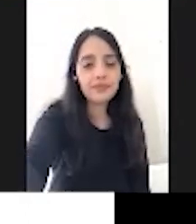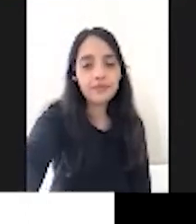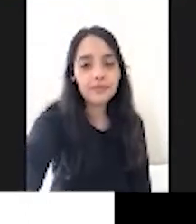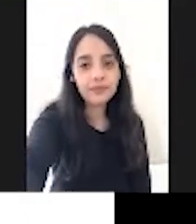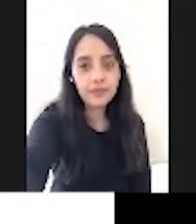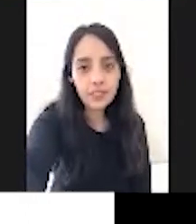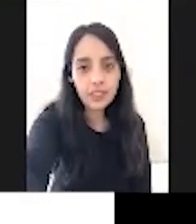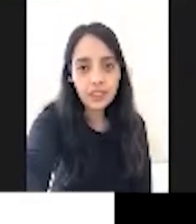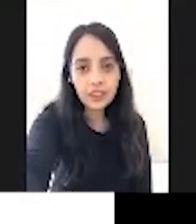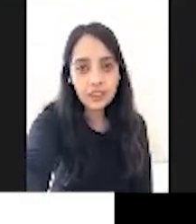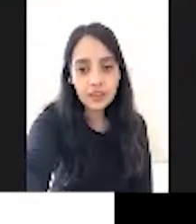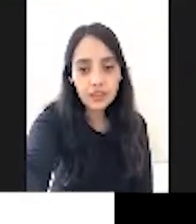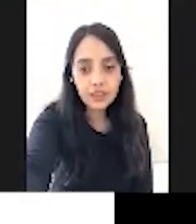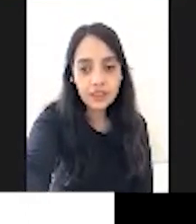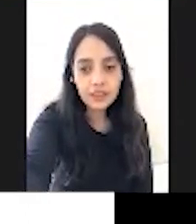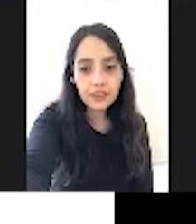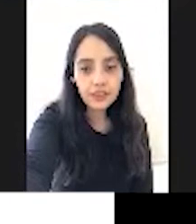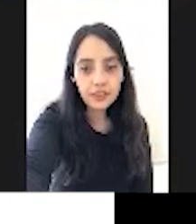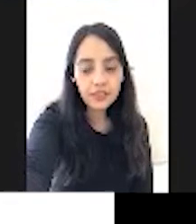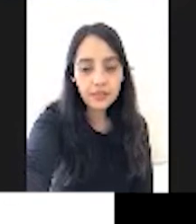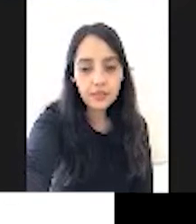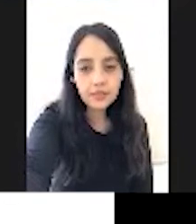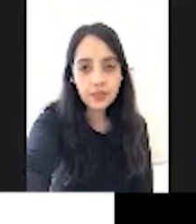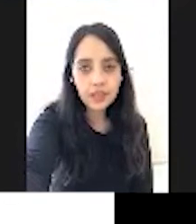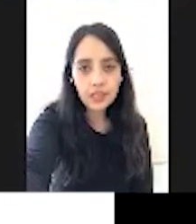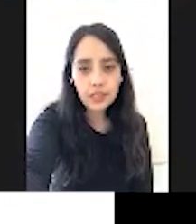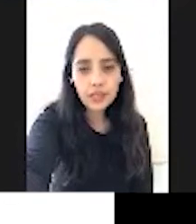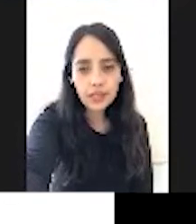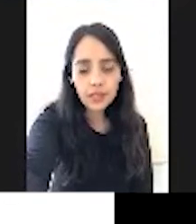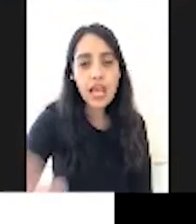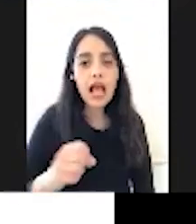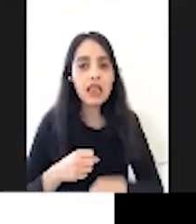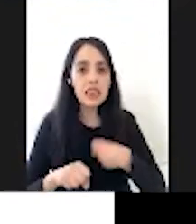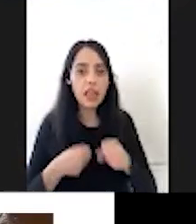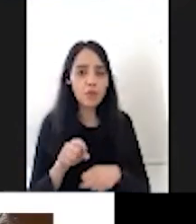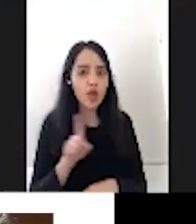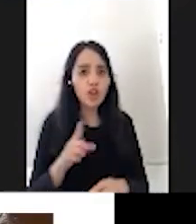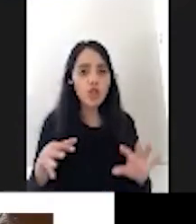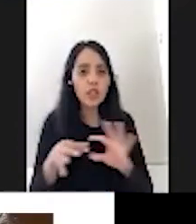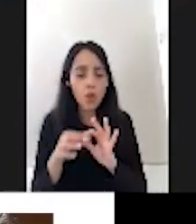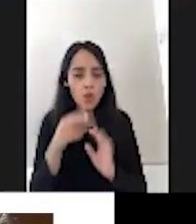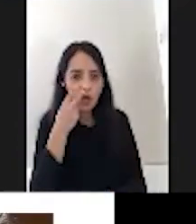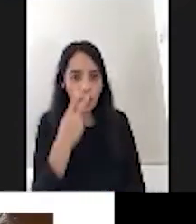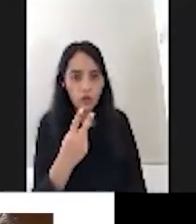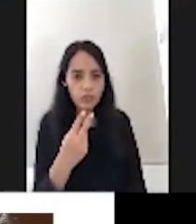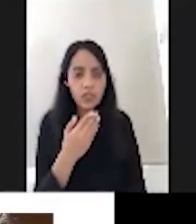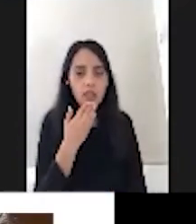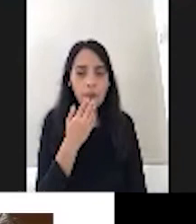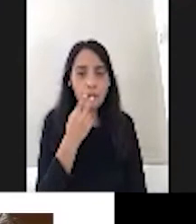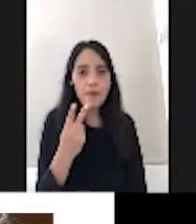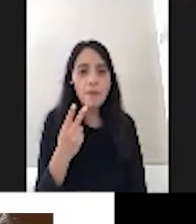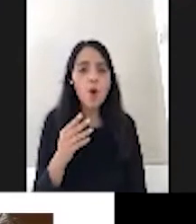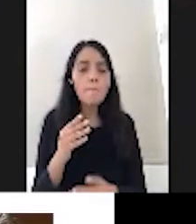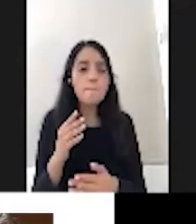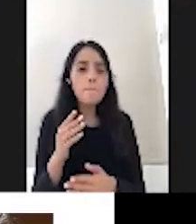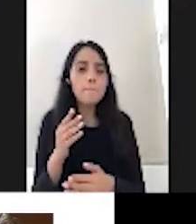sus actos motores no coordinan bien con lo visual, y también hemos mostrado esto en pacientes con deterioro cognitivo, es decir,